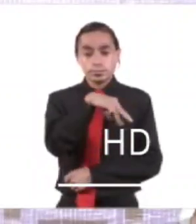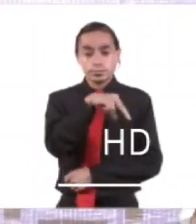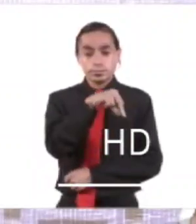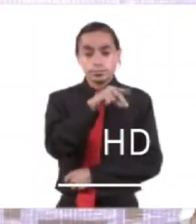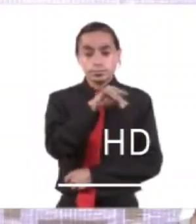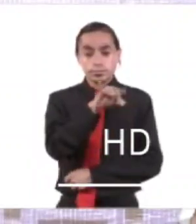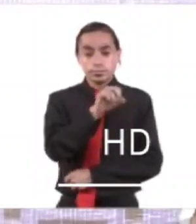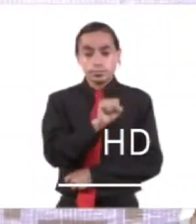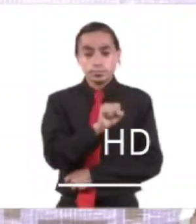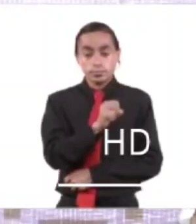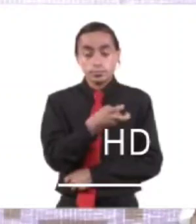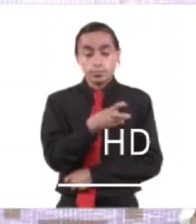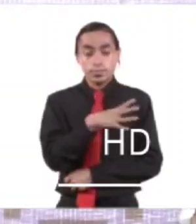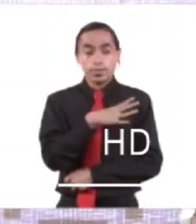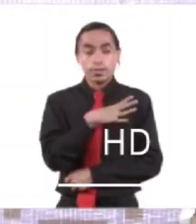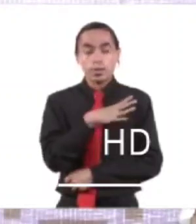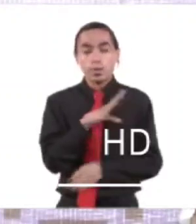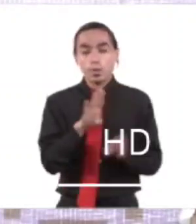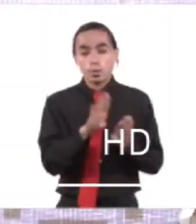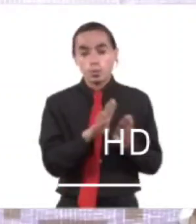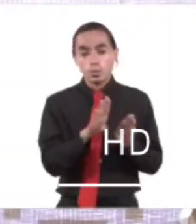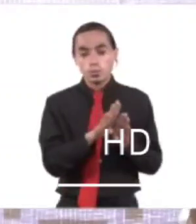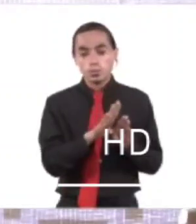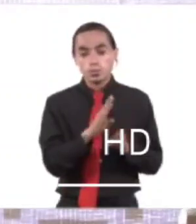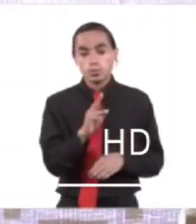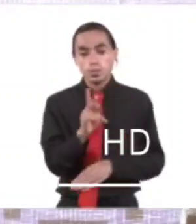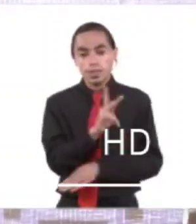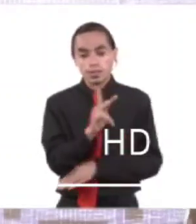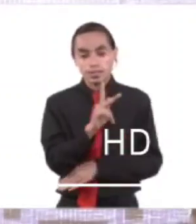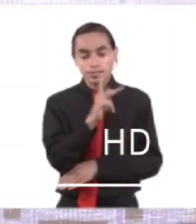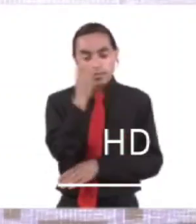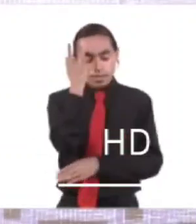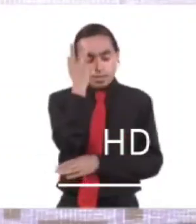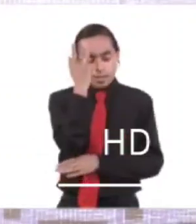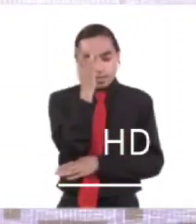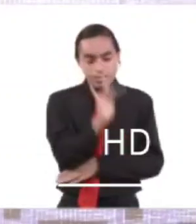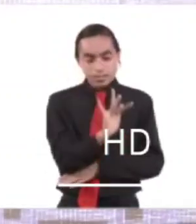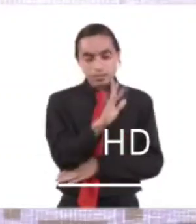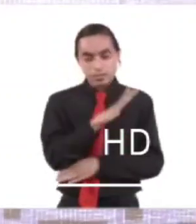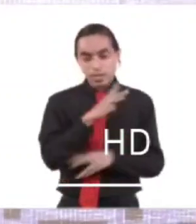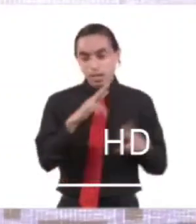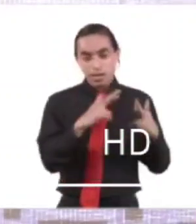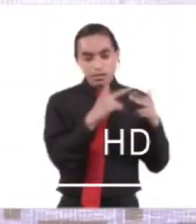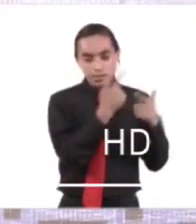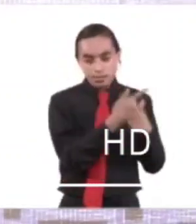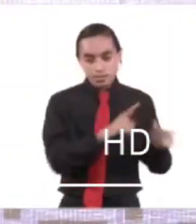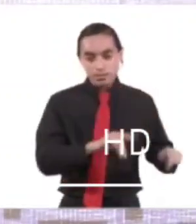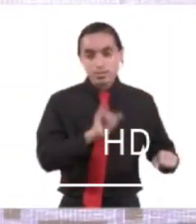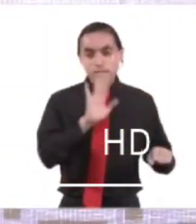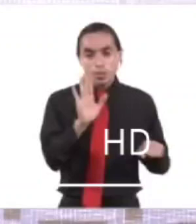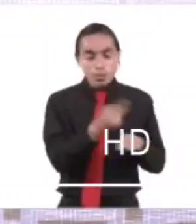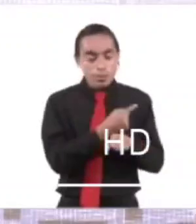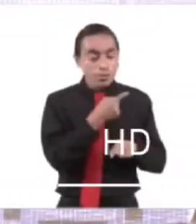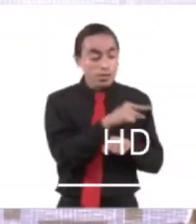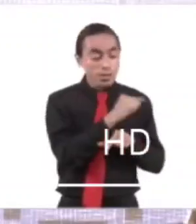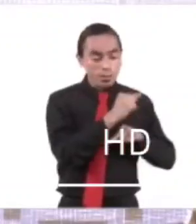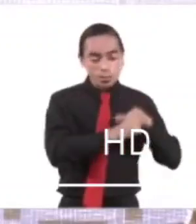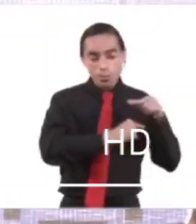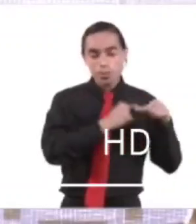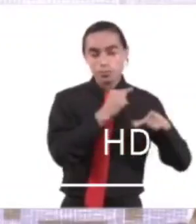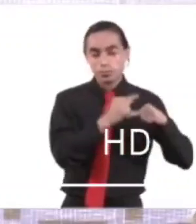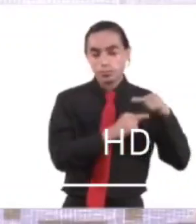de nuestros santos laicos, porque poco a poco, como quien no quiere la